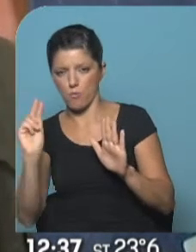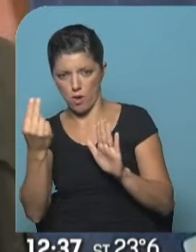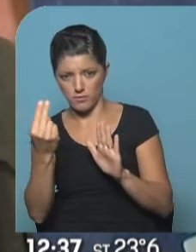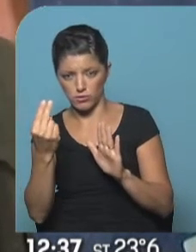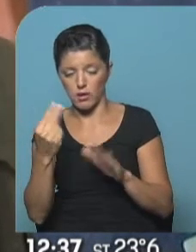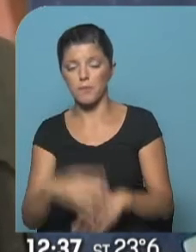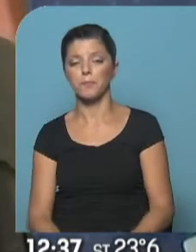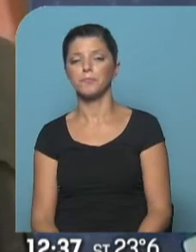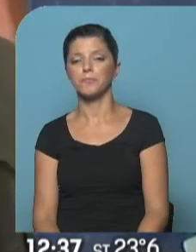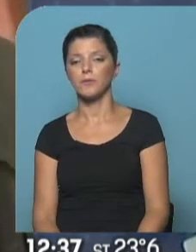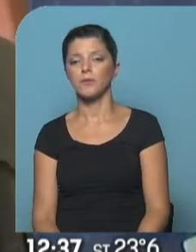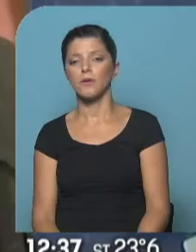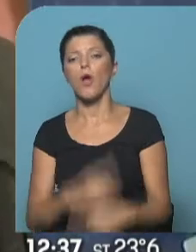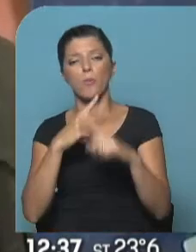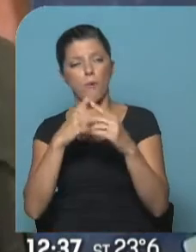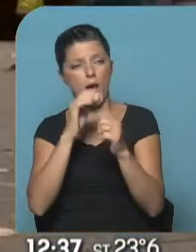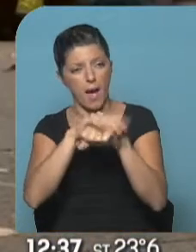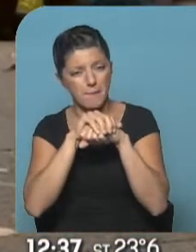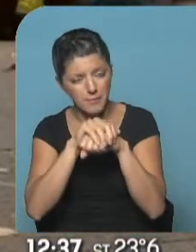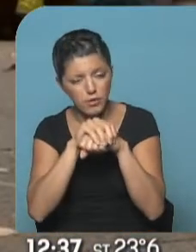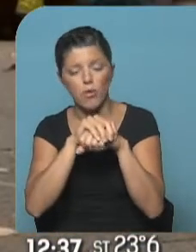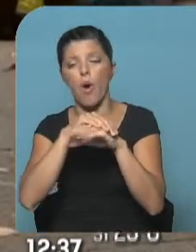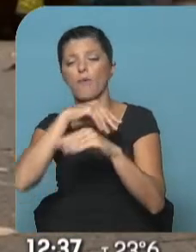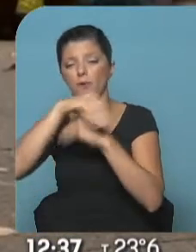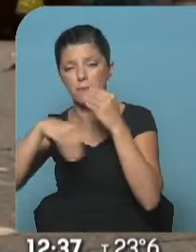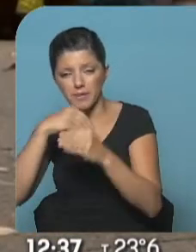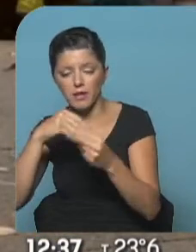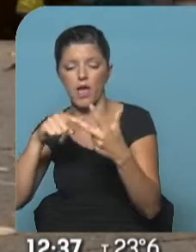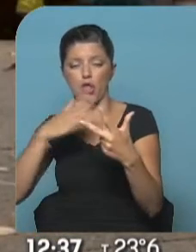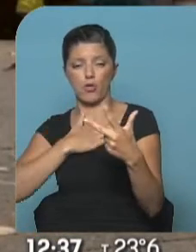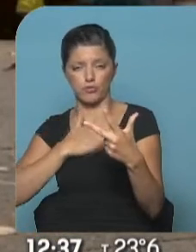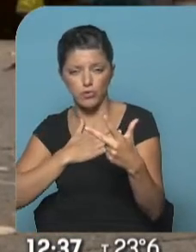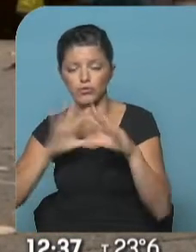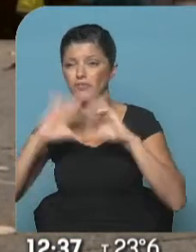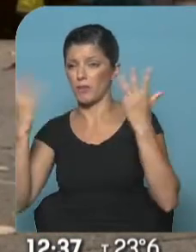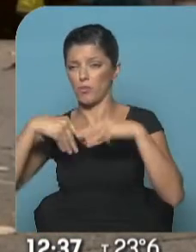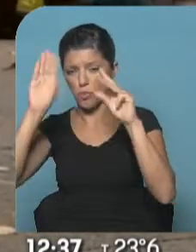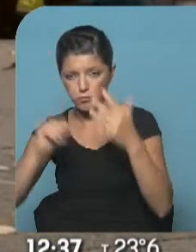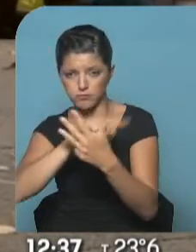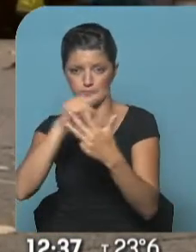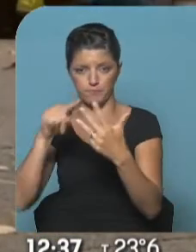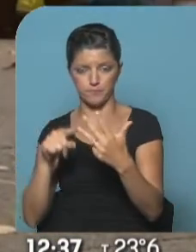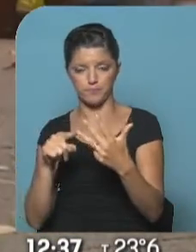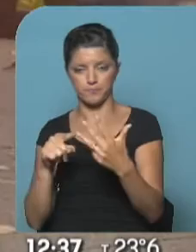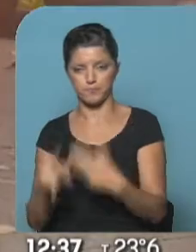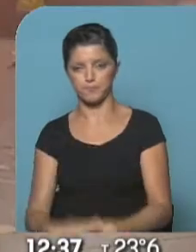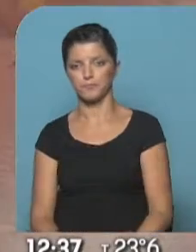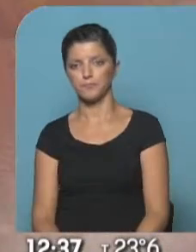nuestros amigos, por nuestras familias, por nosotros, por el mundo entero.